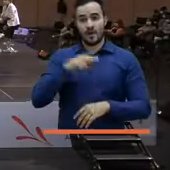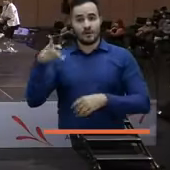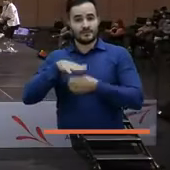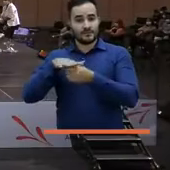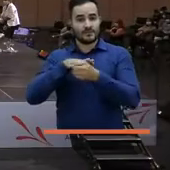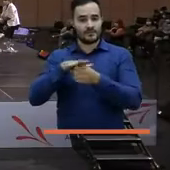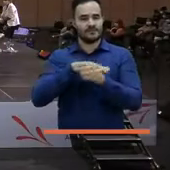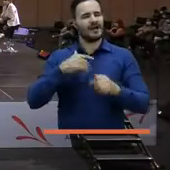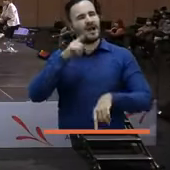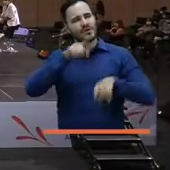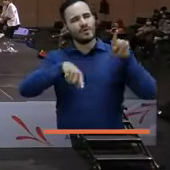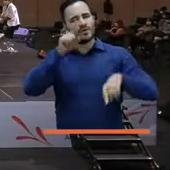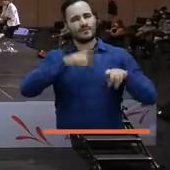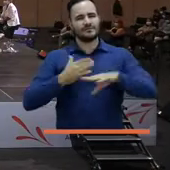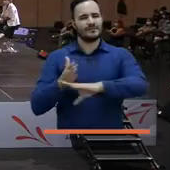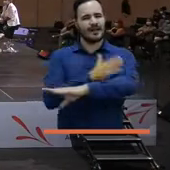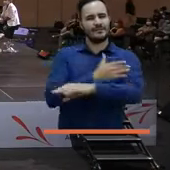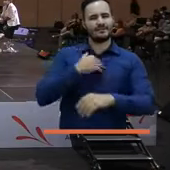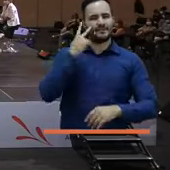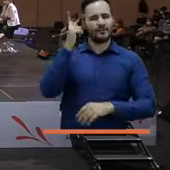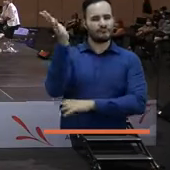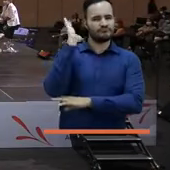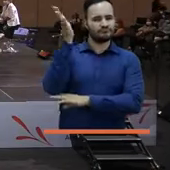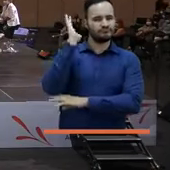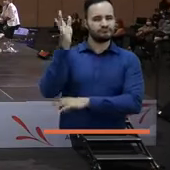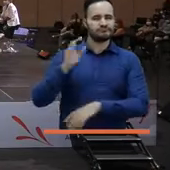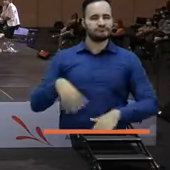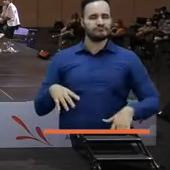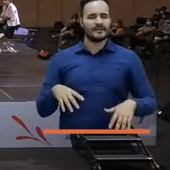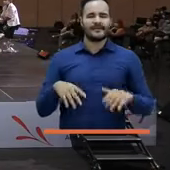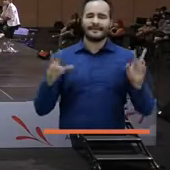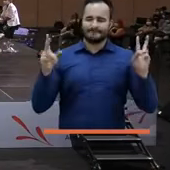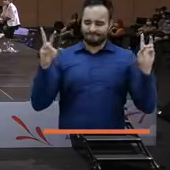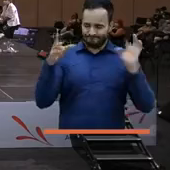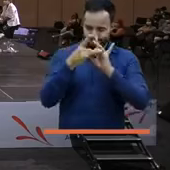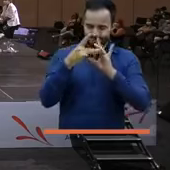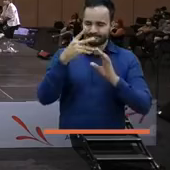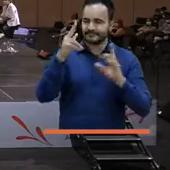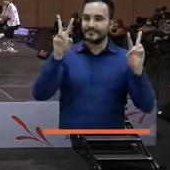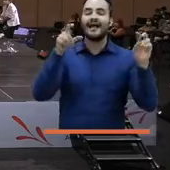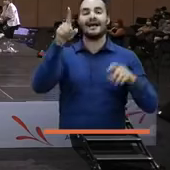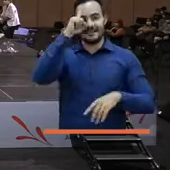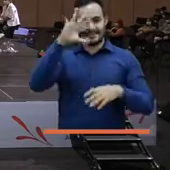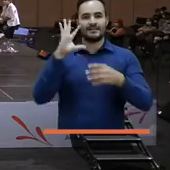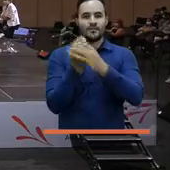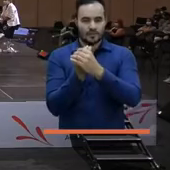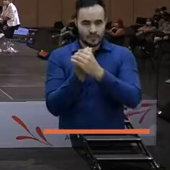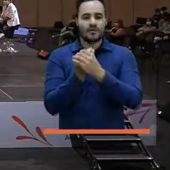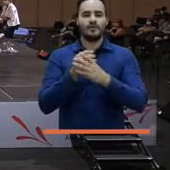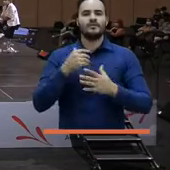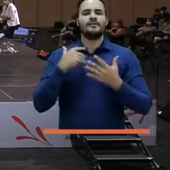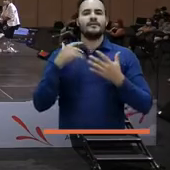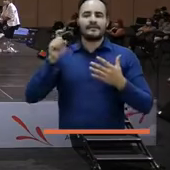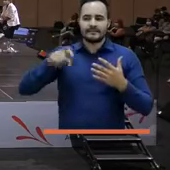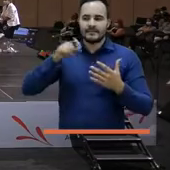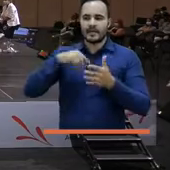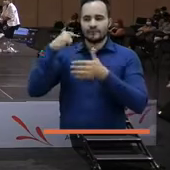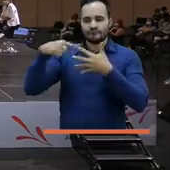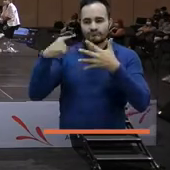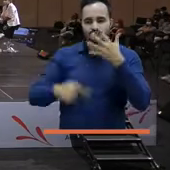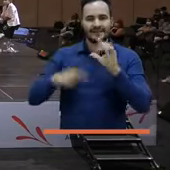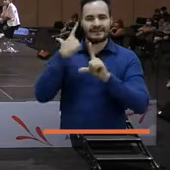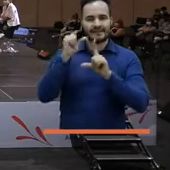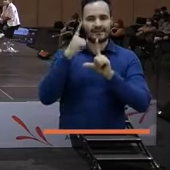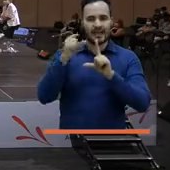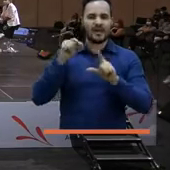línea con los que estaban escuchando el panel anterior con el tema de la inclusión a elementos digitales es